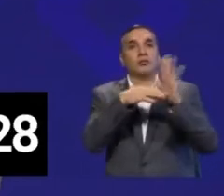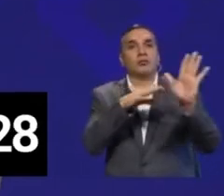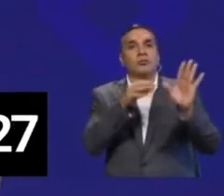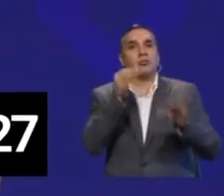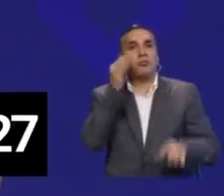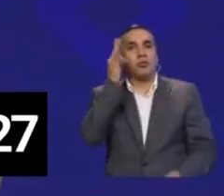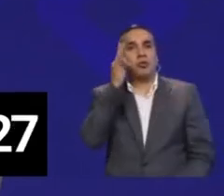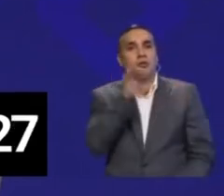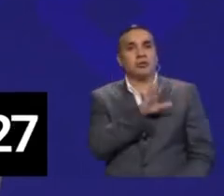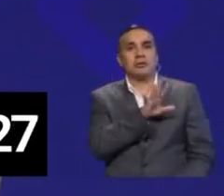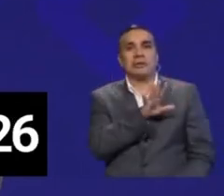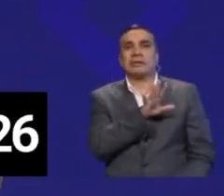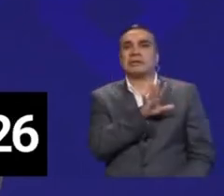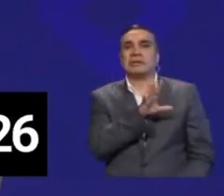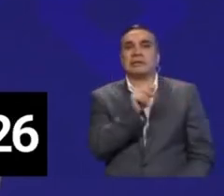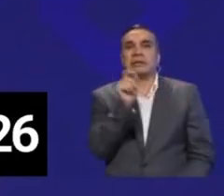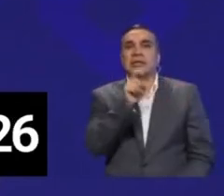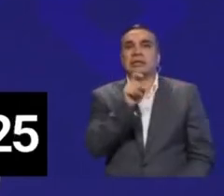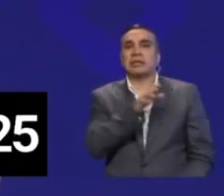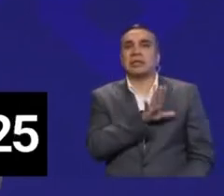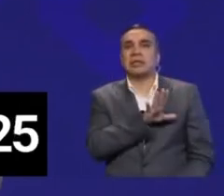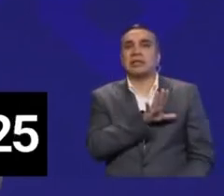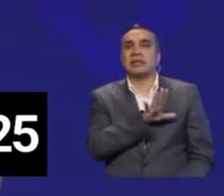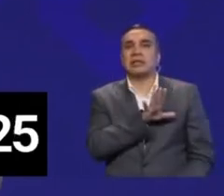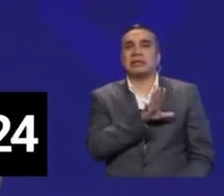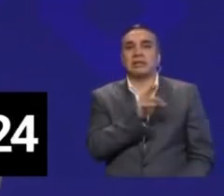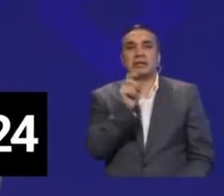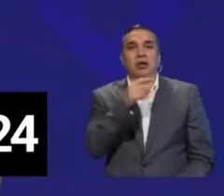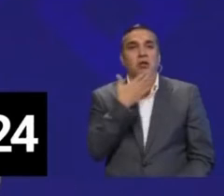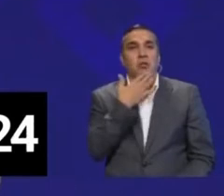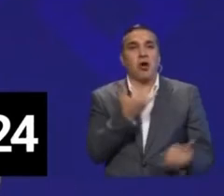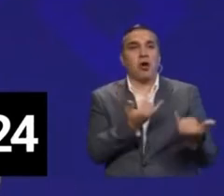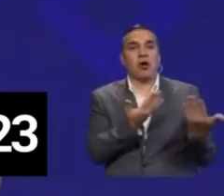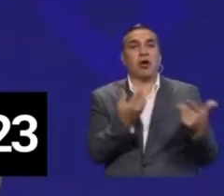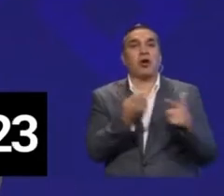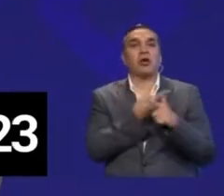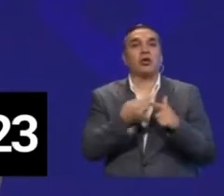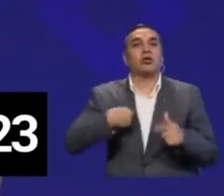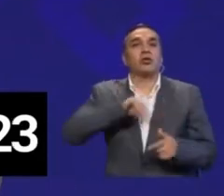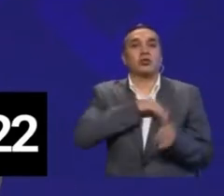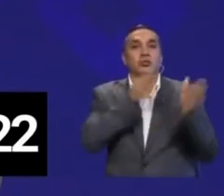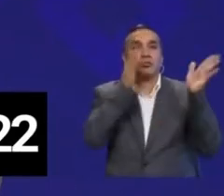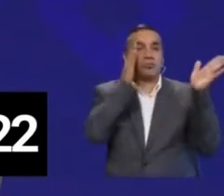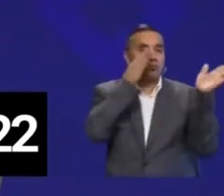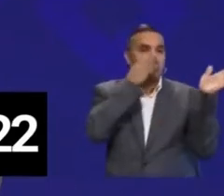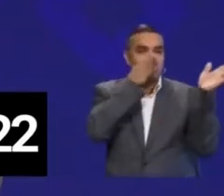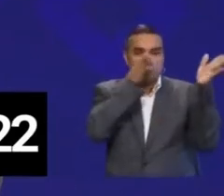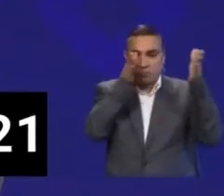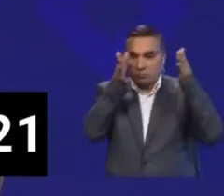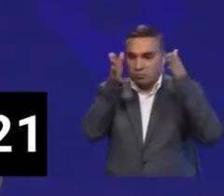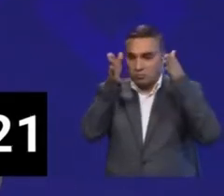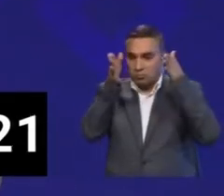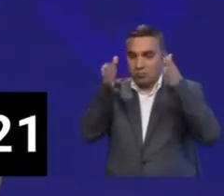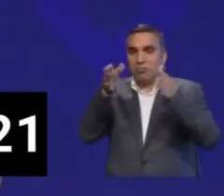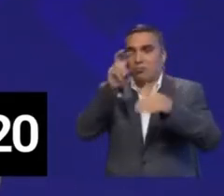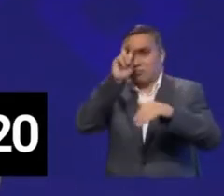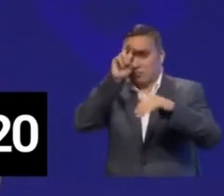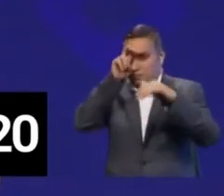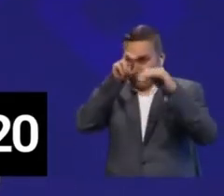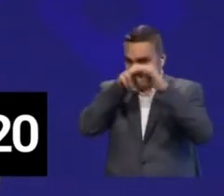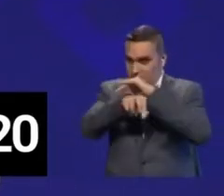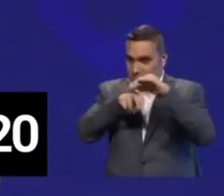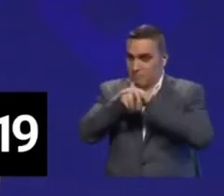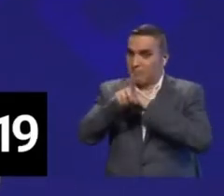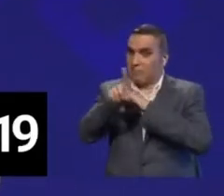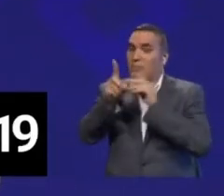tener el grado de necesidad como lo existe ahora. Debemos virar una mirada a la minería. Y